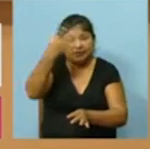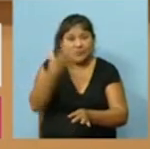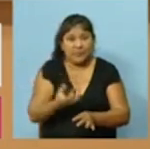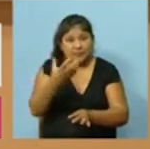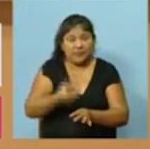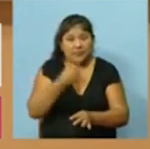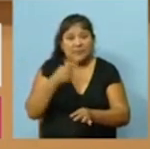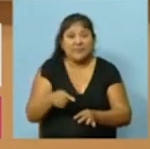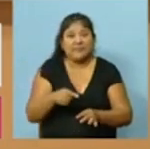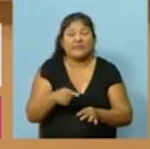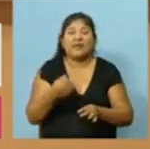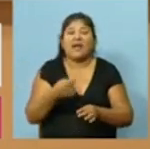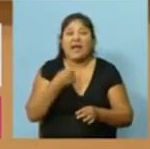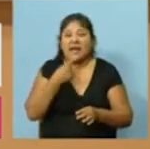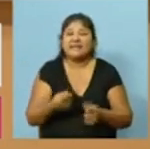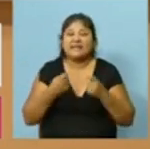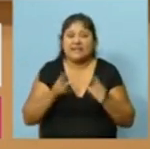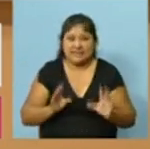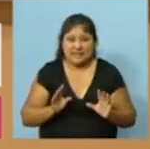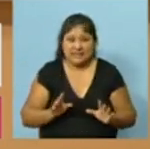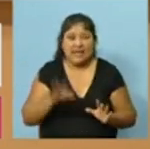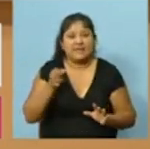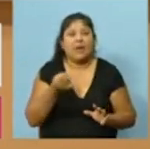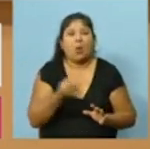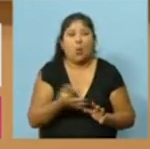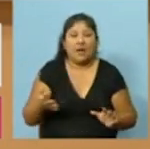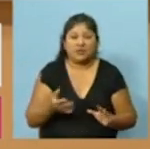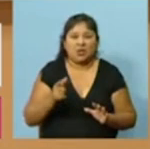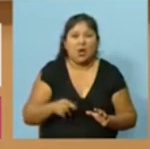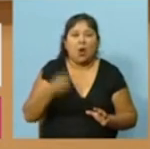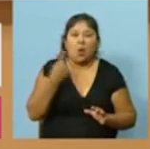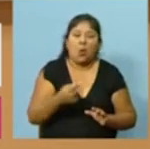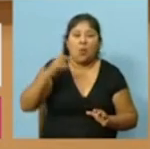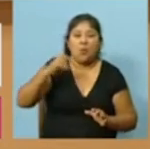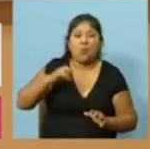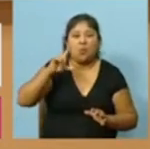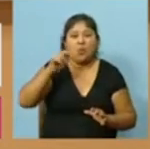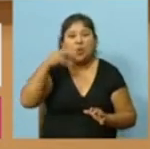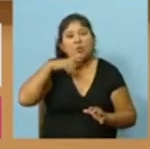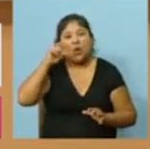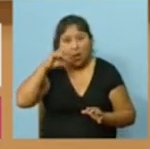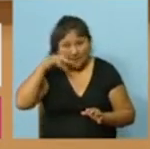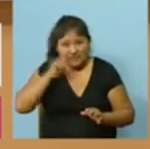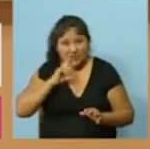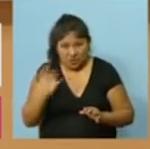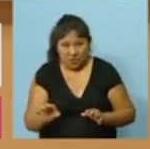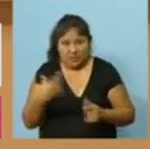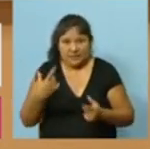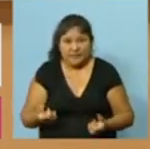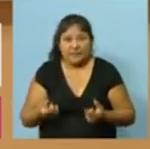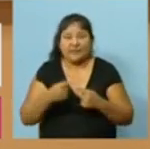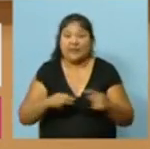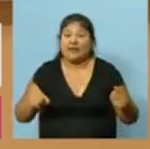informe después cuánto ha subido y hay un hay un pluviómetro muy simple que se puede hacer sale a través de un libro de